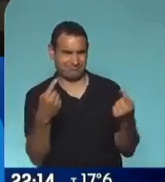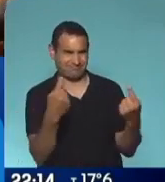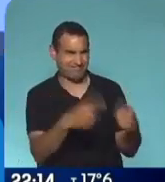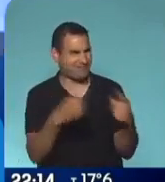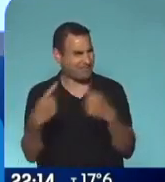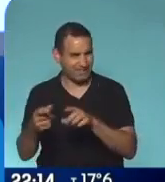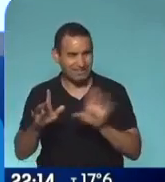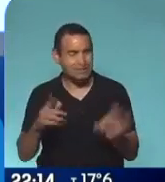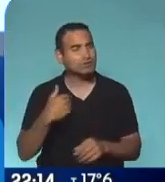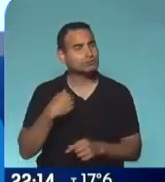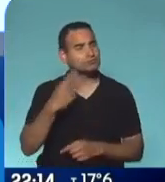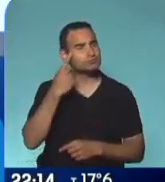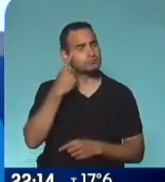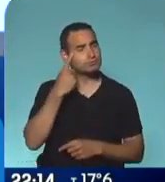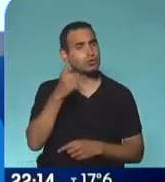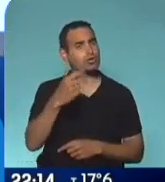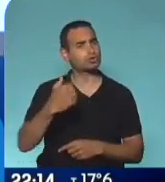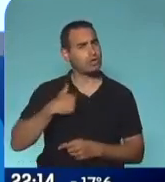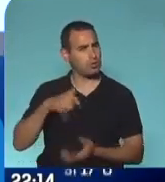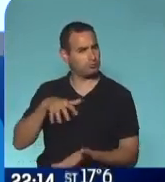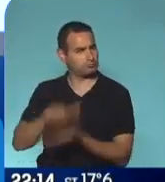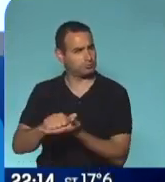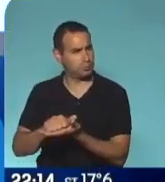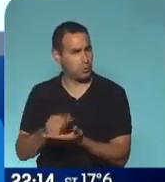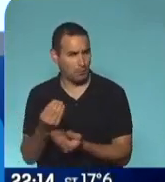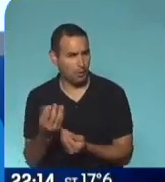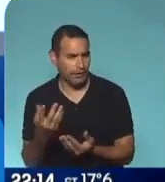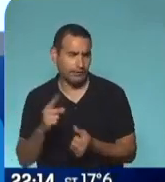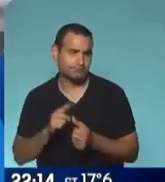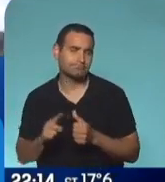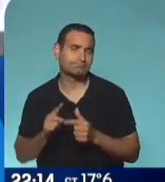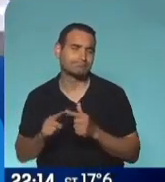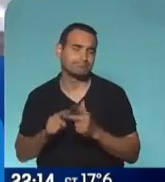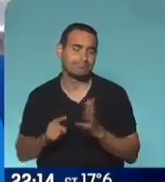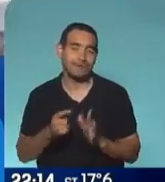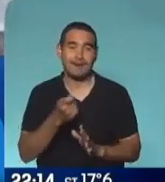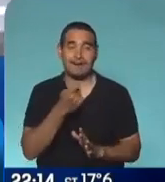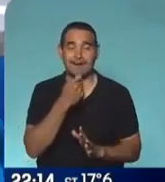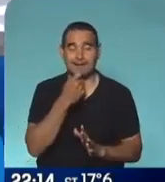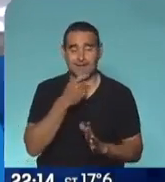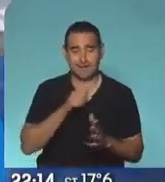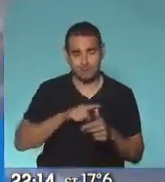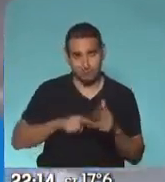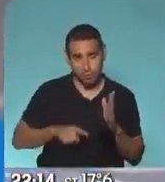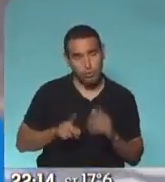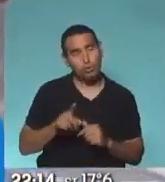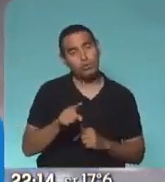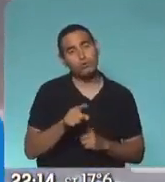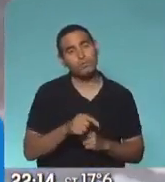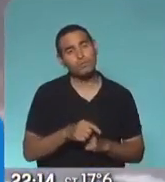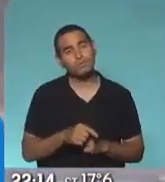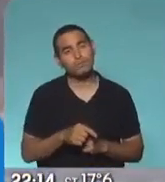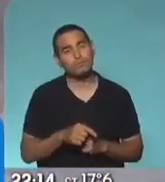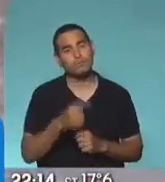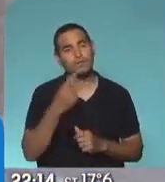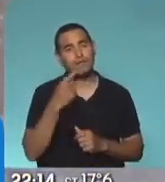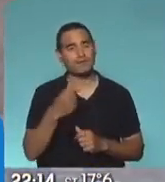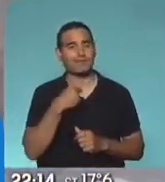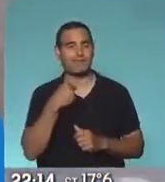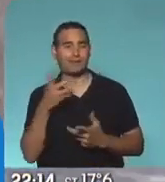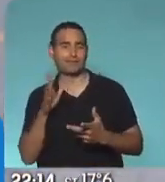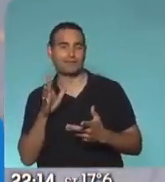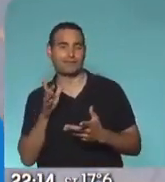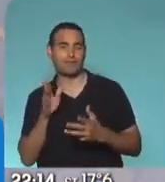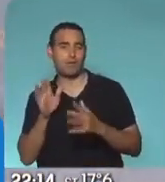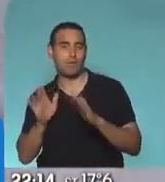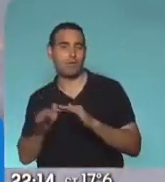que dentro del golpe de Estado también hay otros motivos que tienen que ver con el alineamiento general a la política norteamericana,